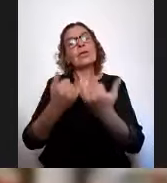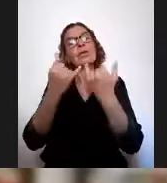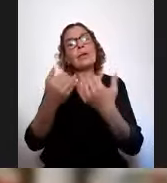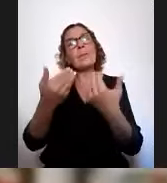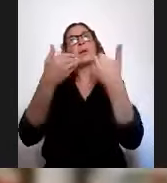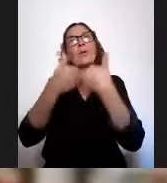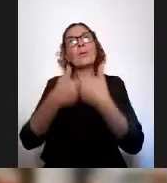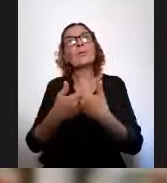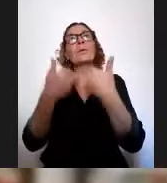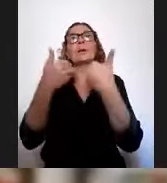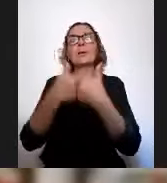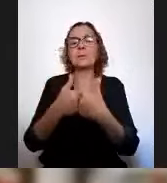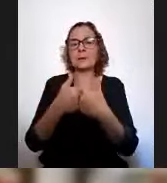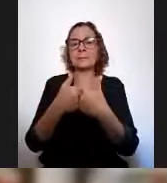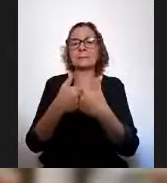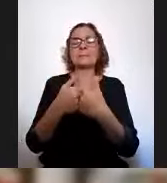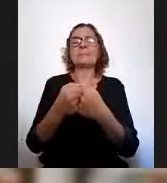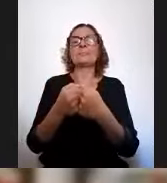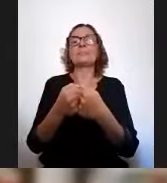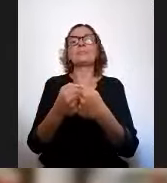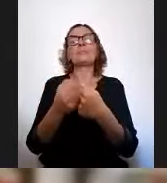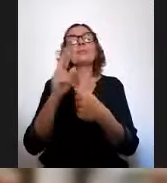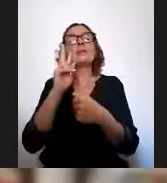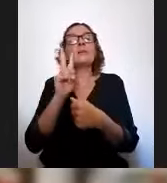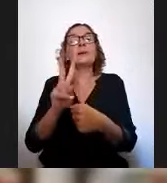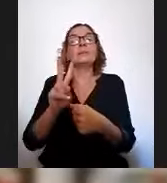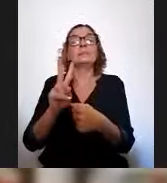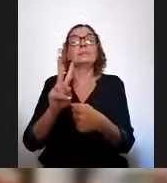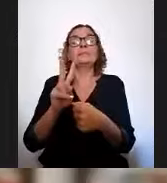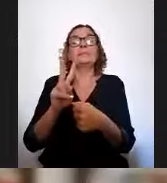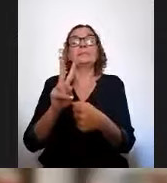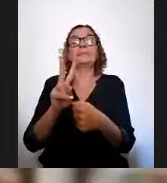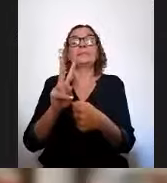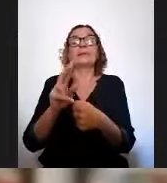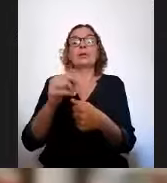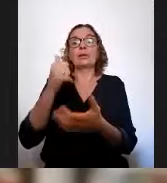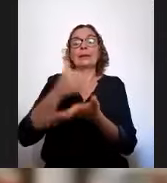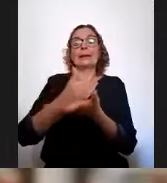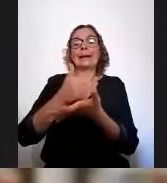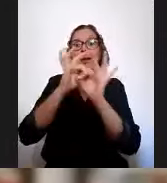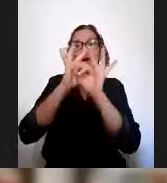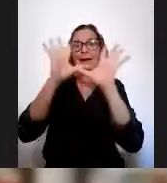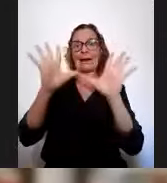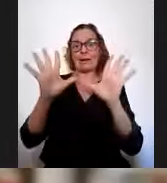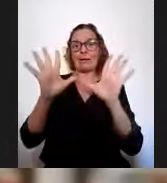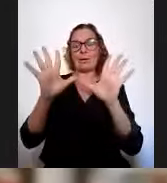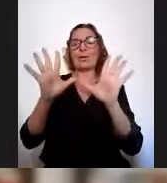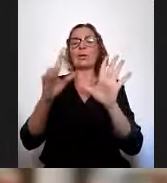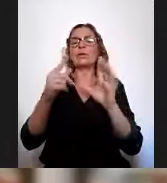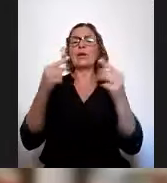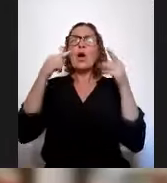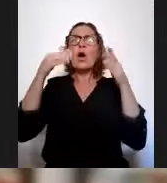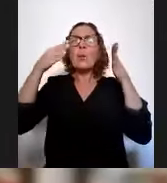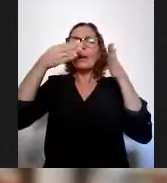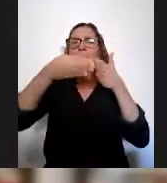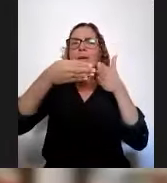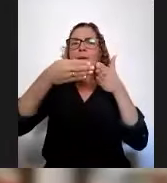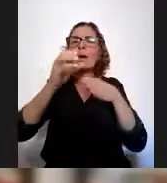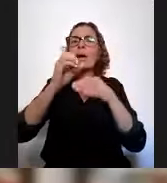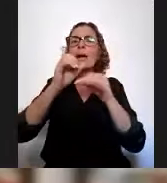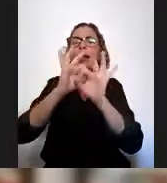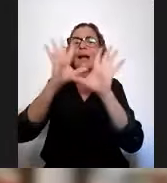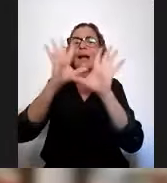preguntas. A ver. Tengo que tener claro cuáles son los objetivos y, como pusimos ahí,